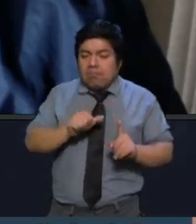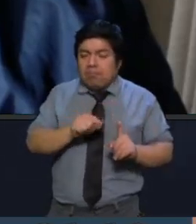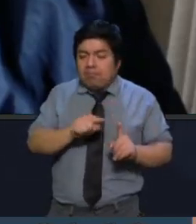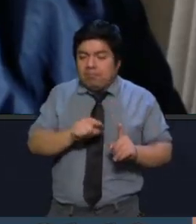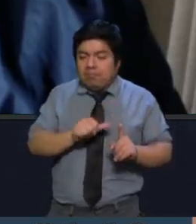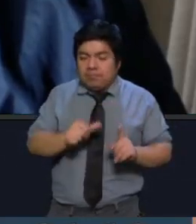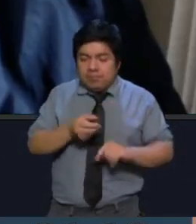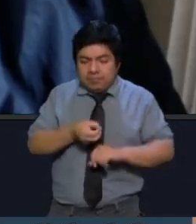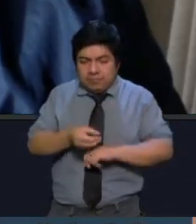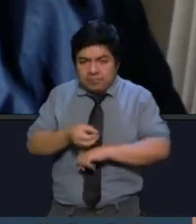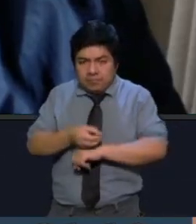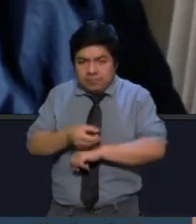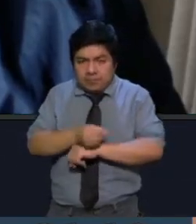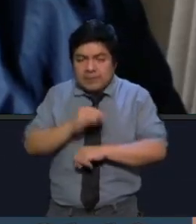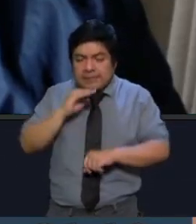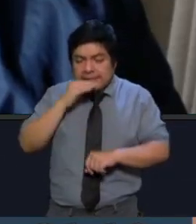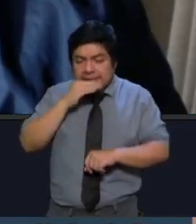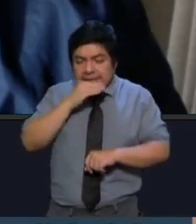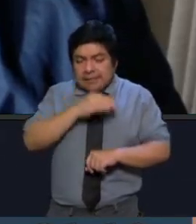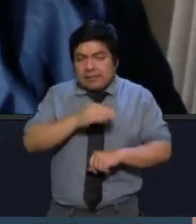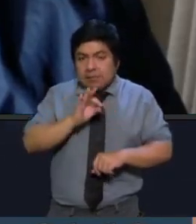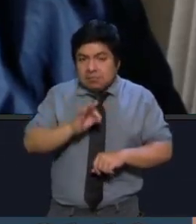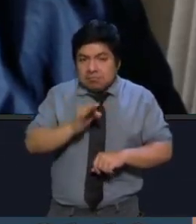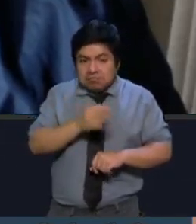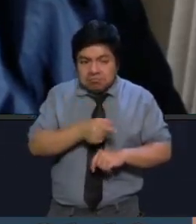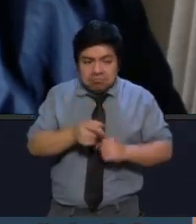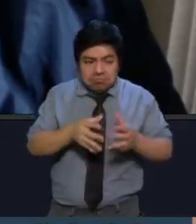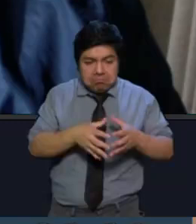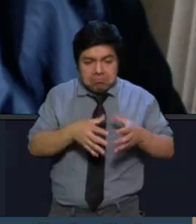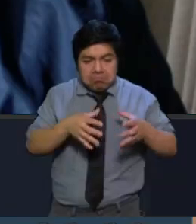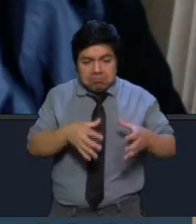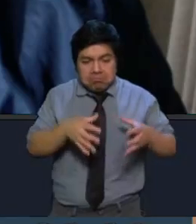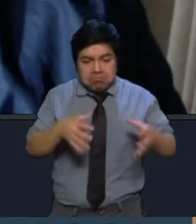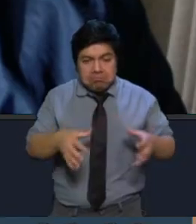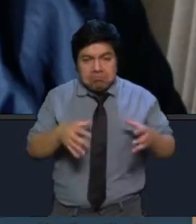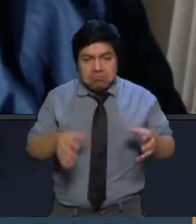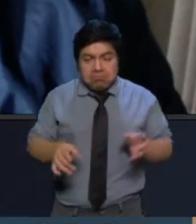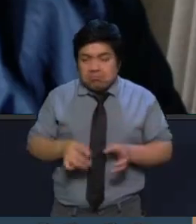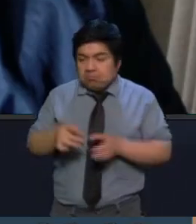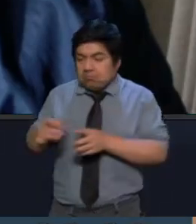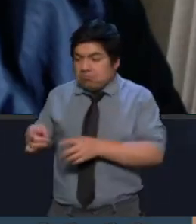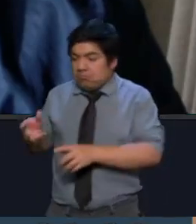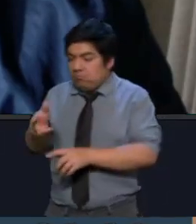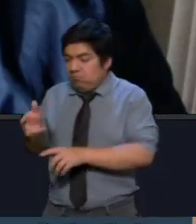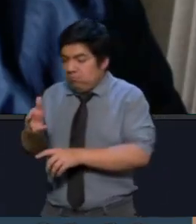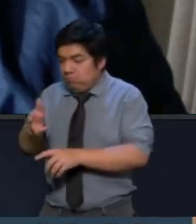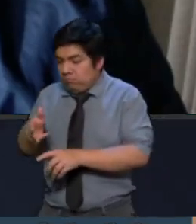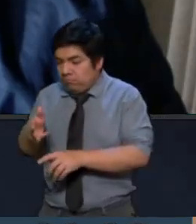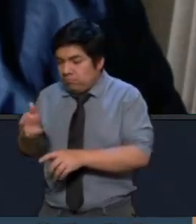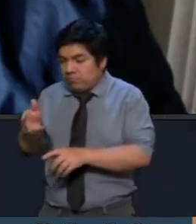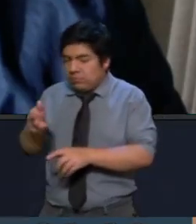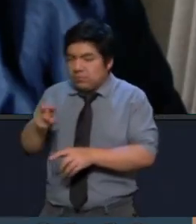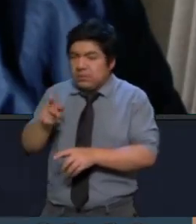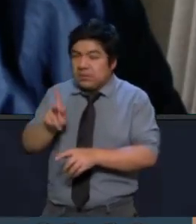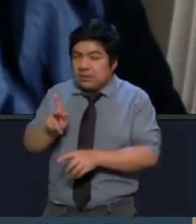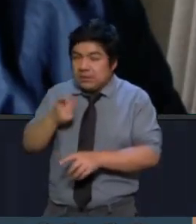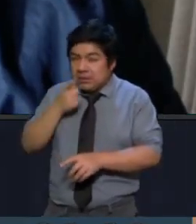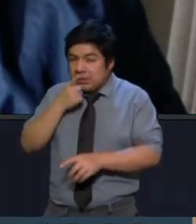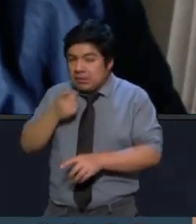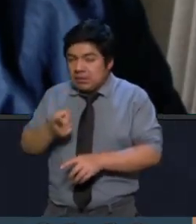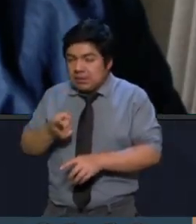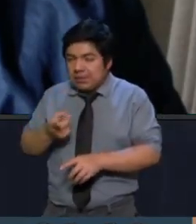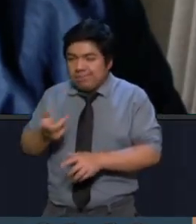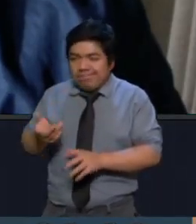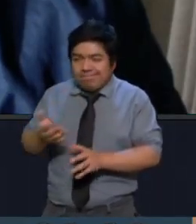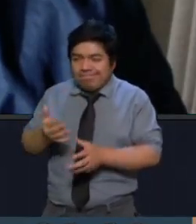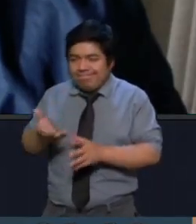el cultivo de maíz, que incluso la producción ha sido mayor que con el uso de herbicidas. Sin embargo, por lo que usted me dice, ¿no se